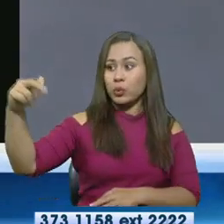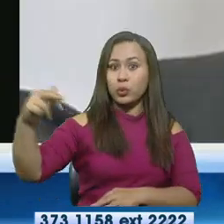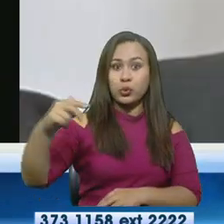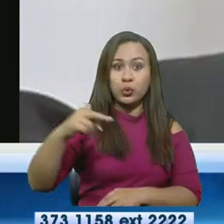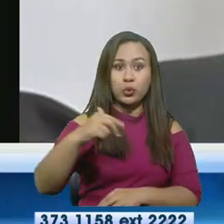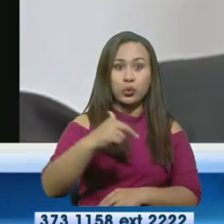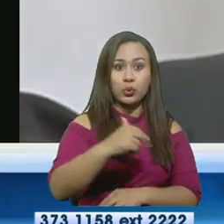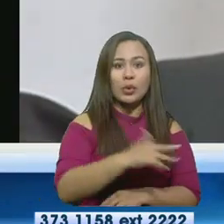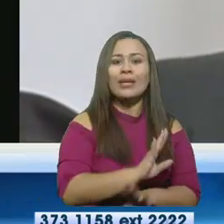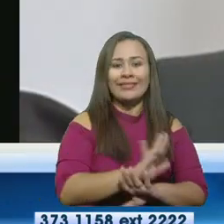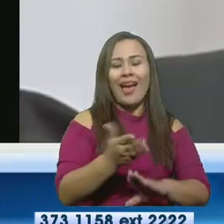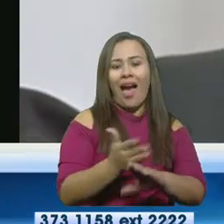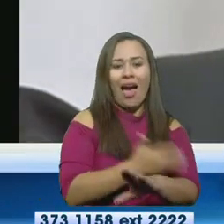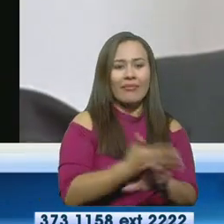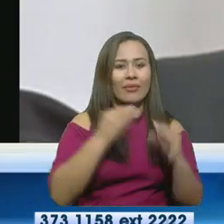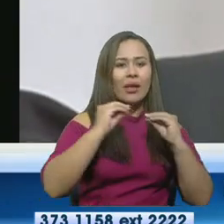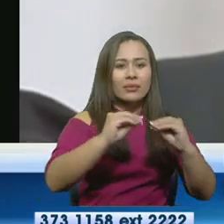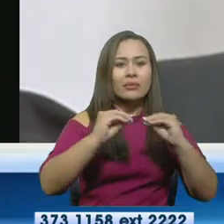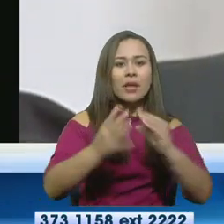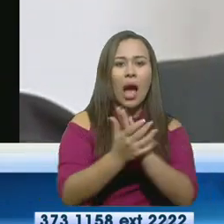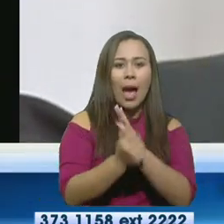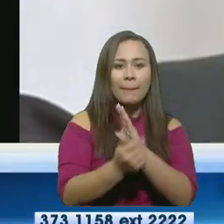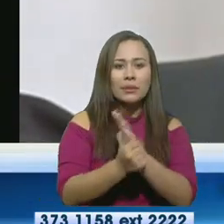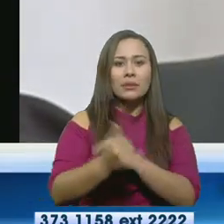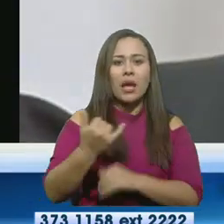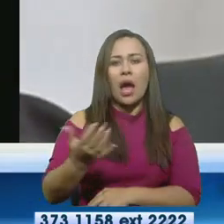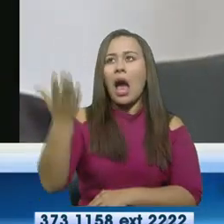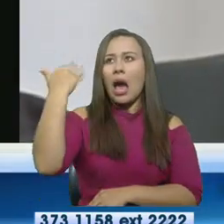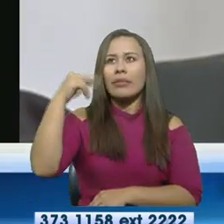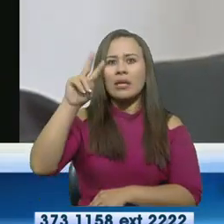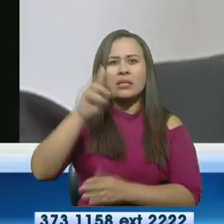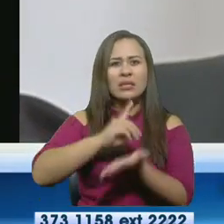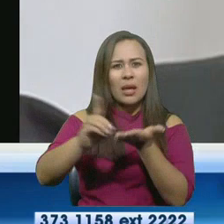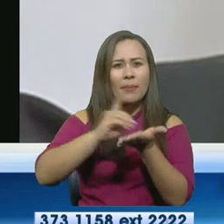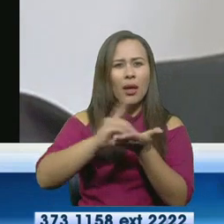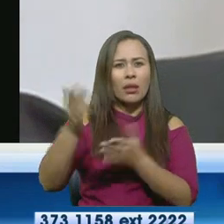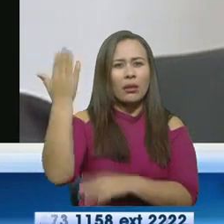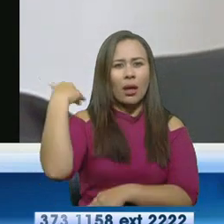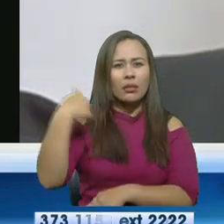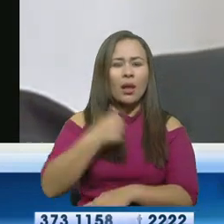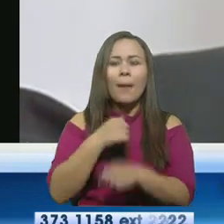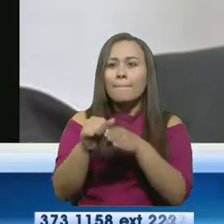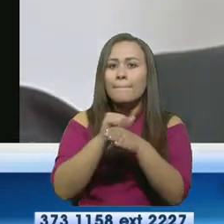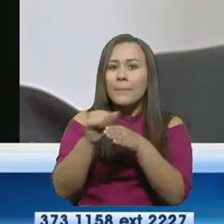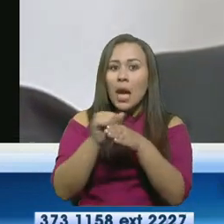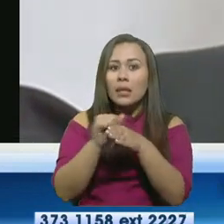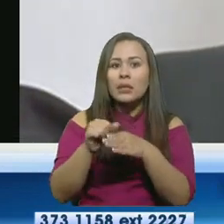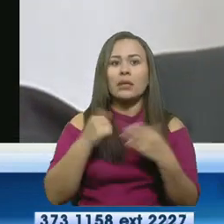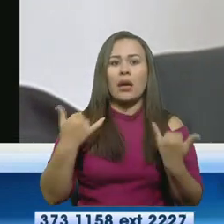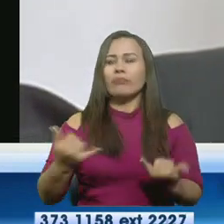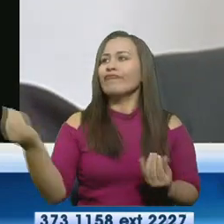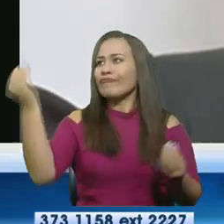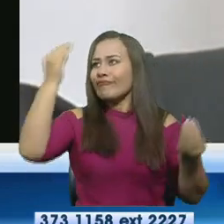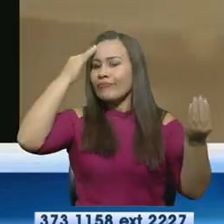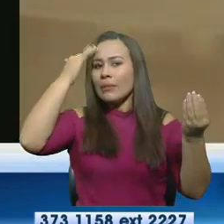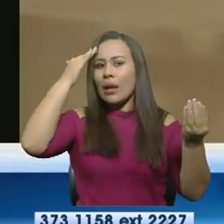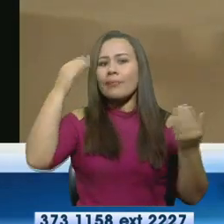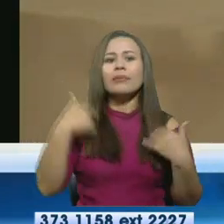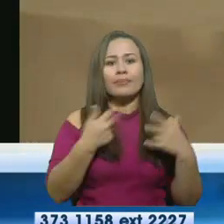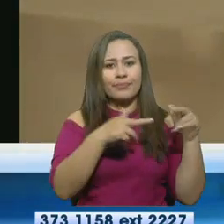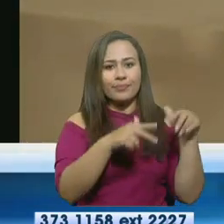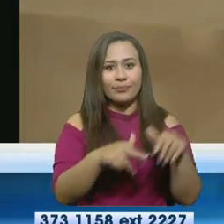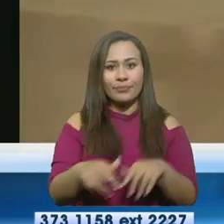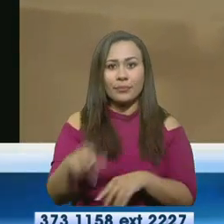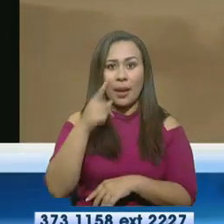Como ya estábamos un poco preparados, hicimos el simulacro la semana anterior, entonces enseguida ya les debo cómo a los estudiantes. Aquí